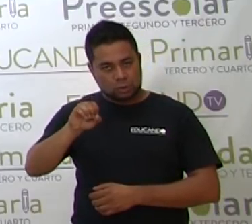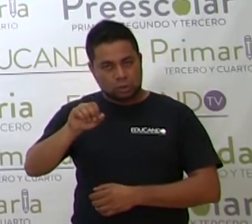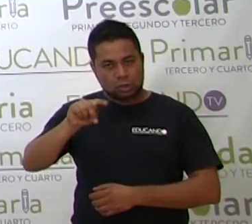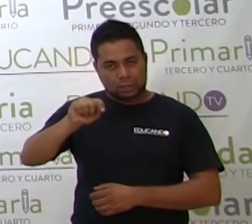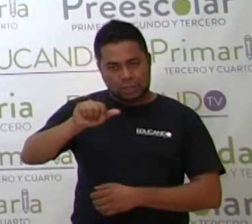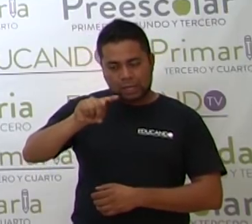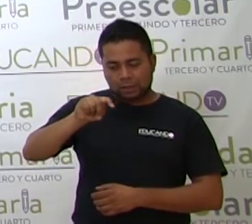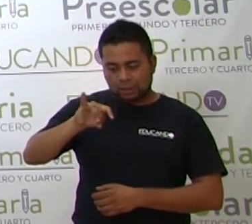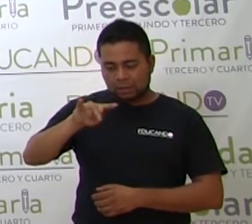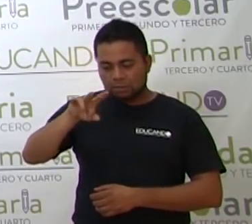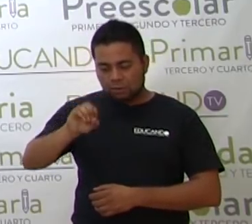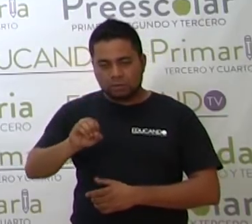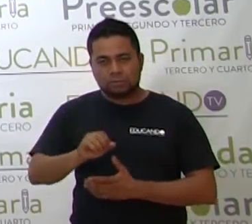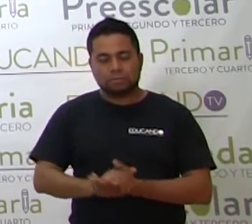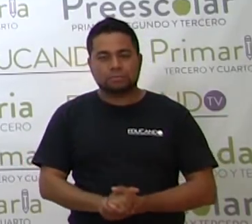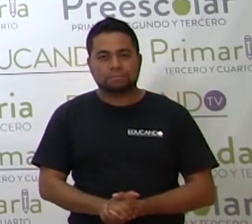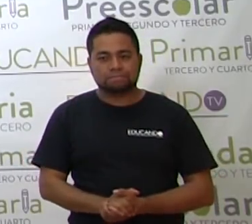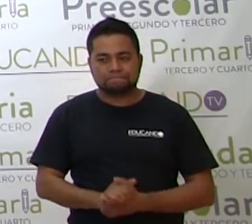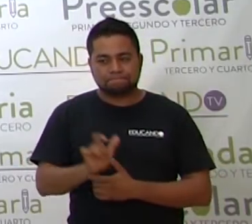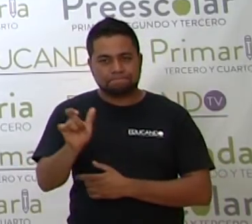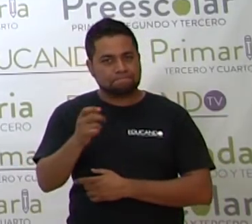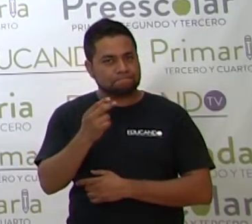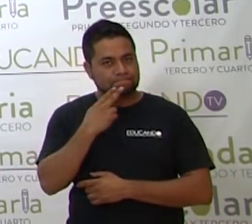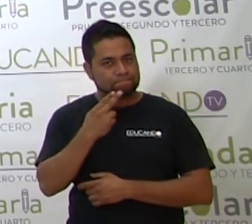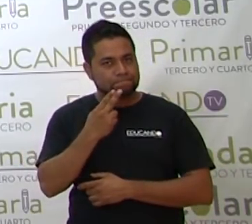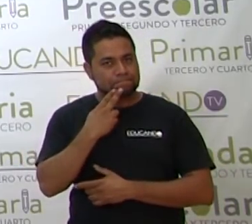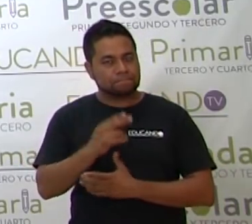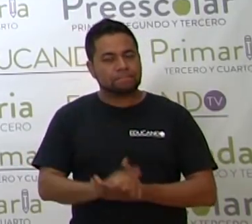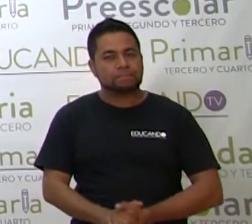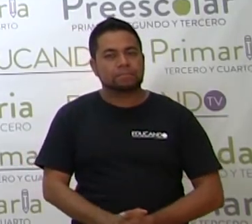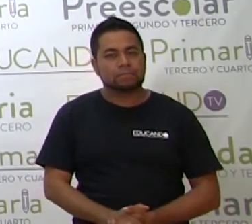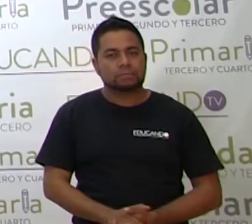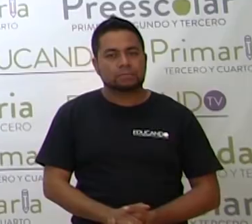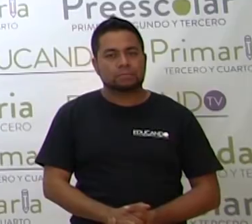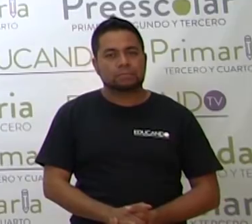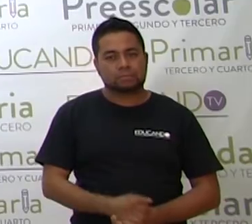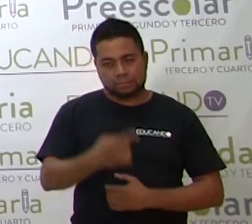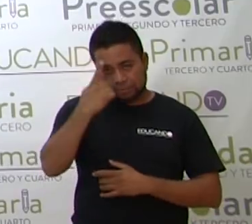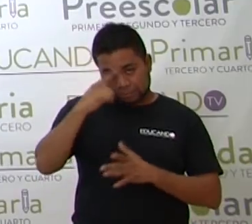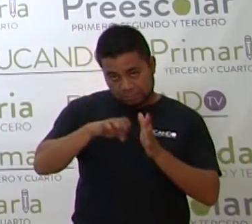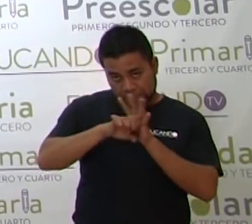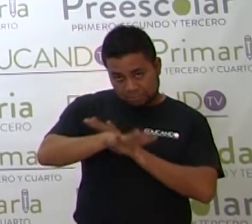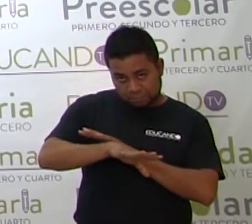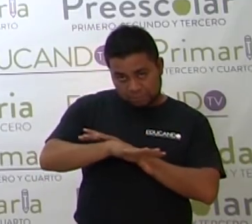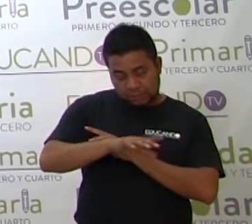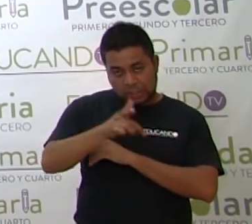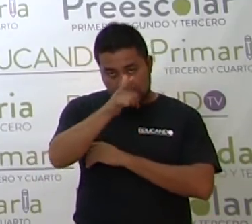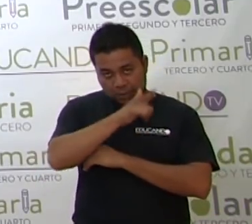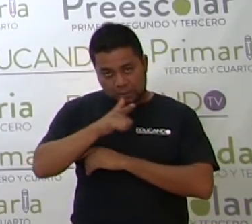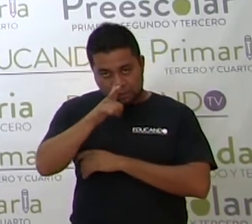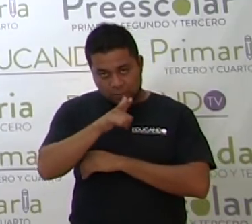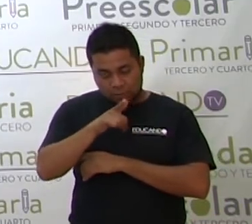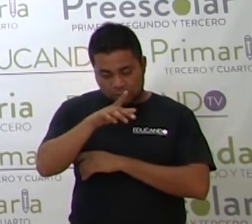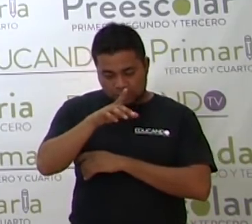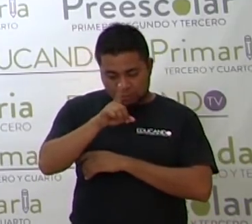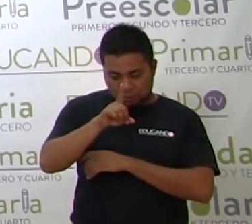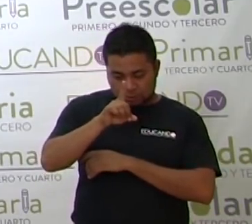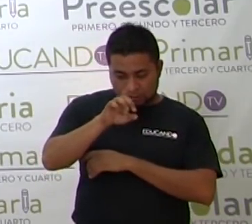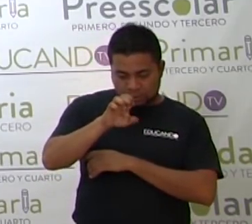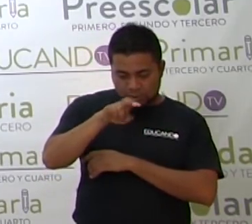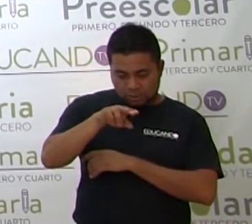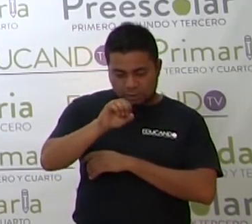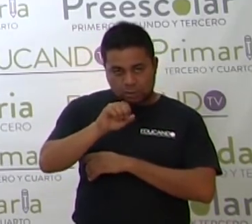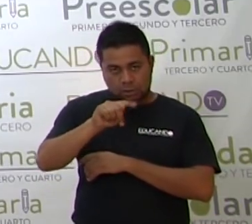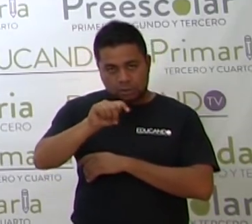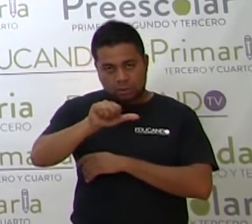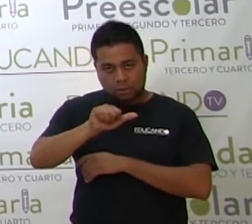connotativo. ¿Y cuándo lo vamos a utilizar? El lenguaje denotativo lo estamos utilizando en lo que es